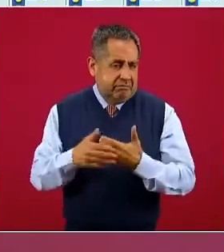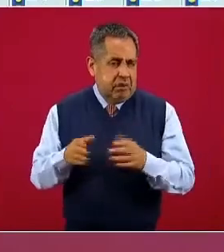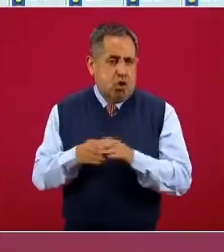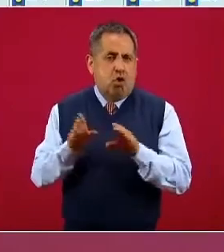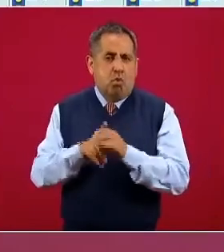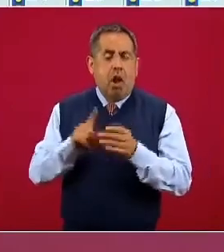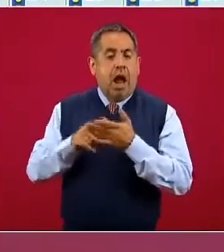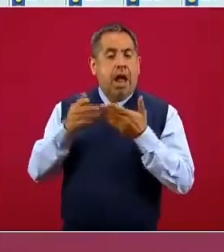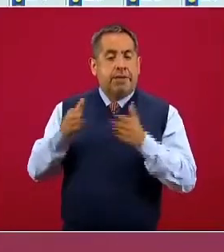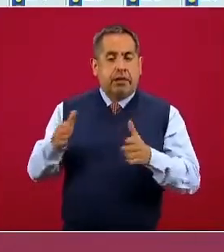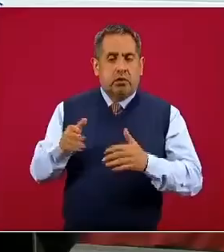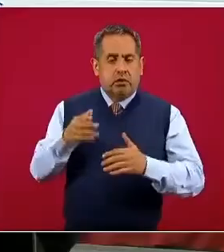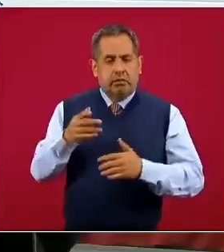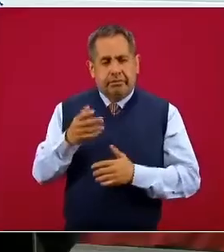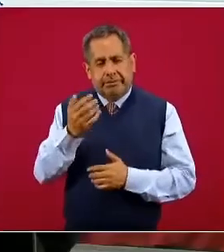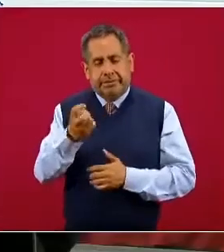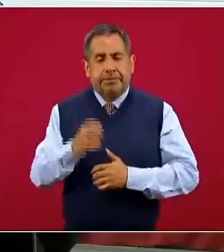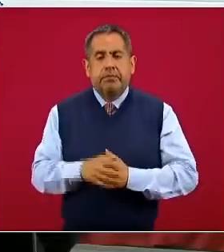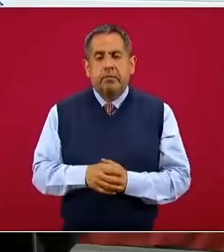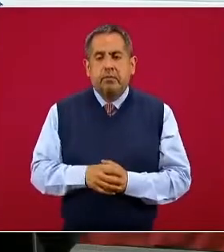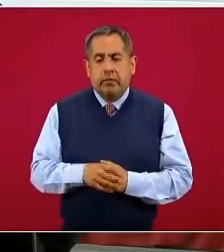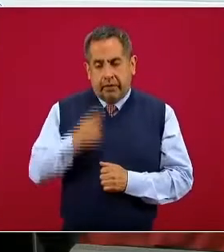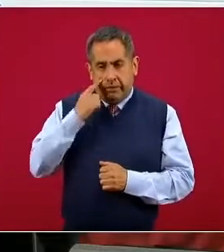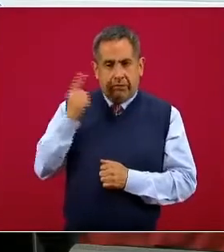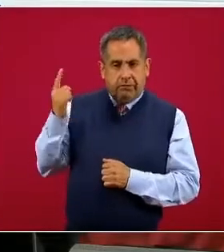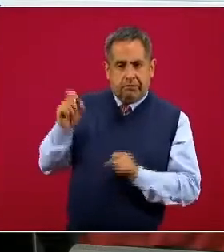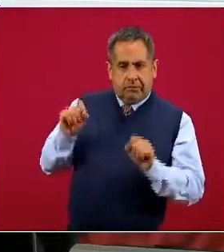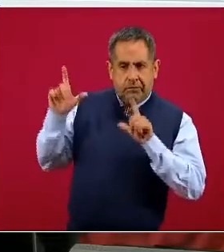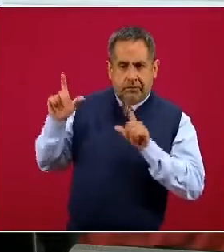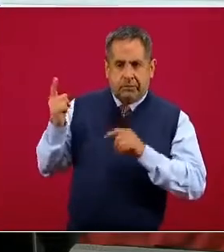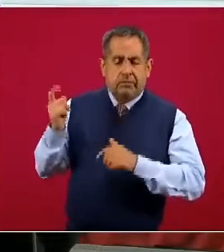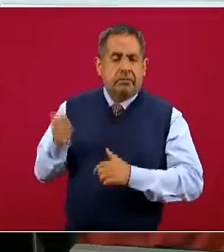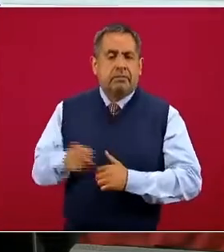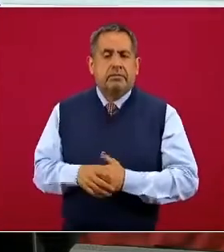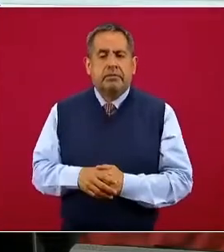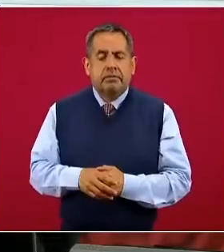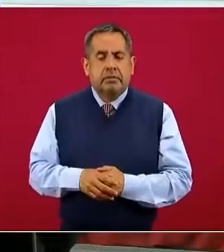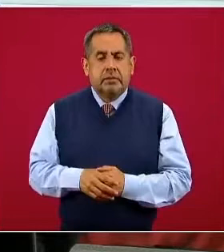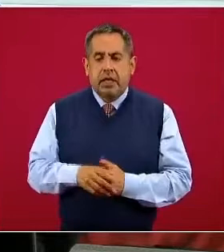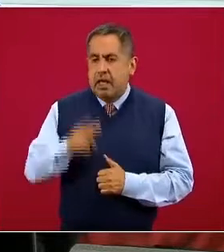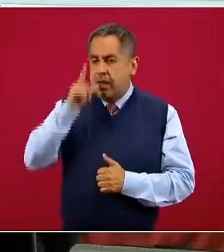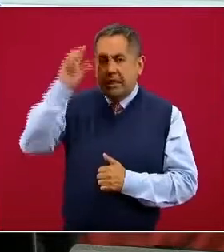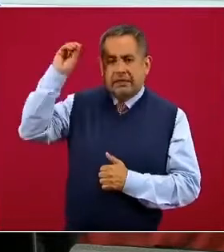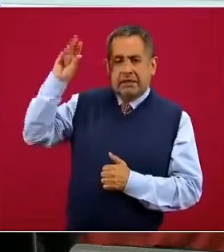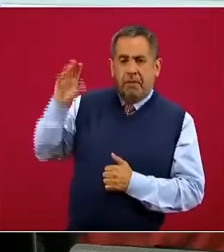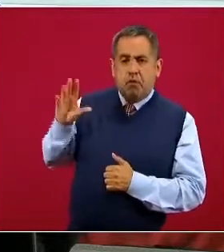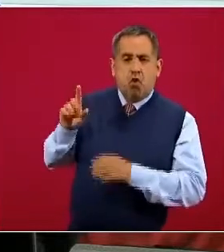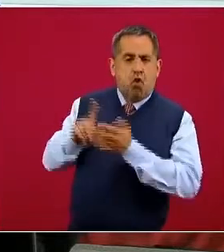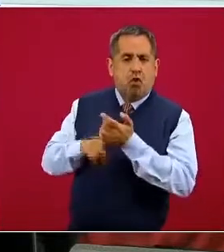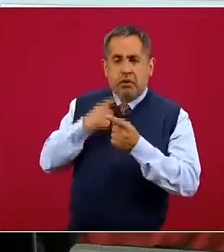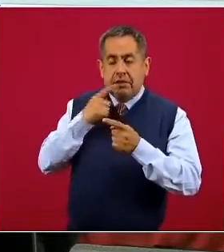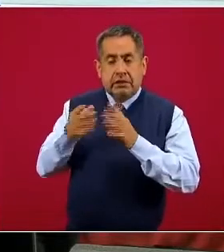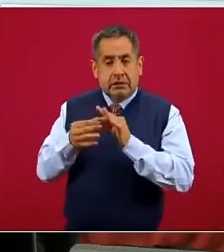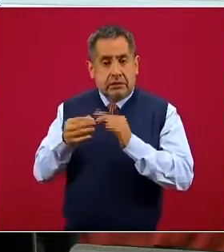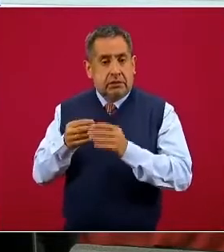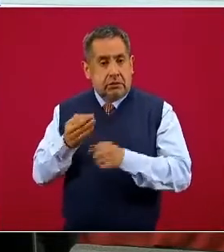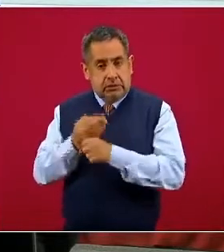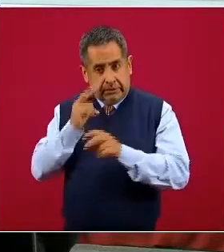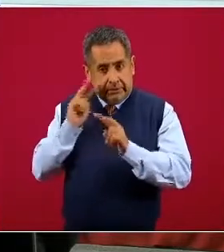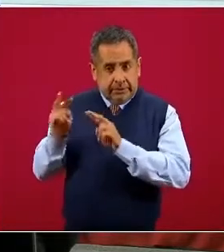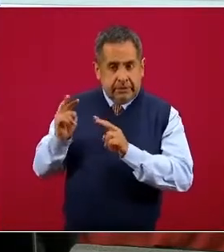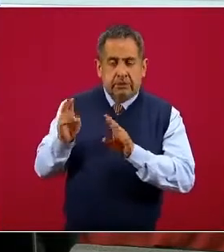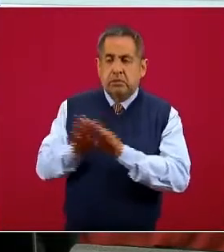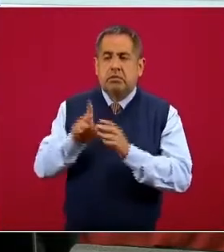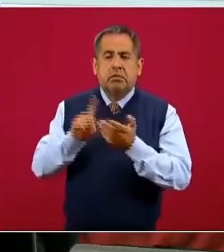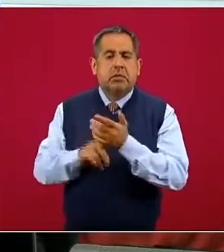público, abierto y cerrado. Si vemos la siguiente diapositiva, que es precisamente el semáforo de riesgo que está vigente, lo estará